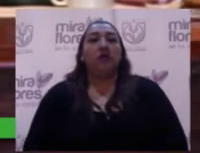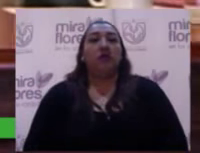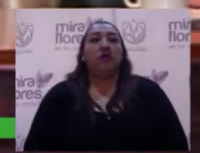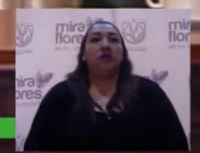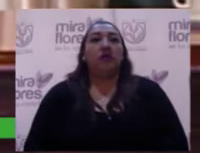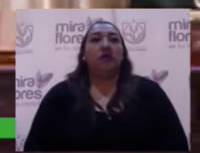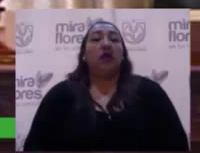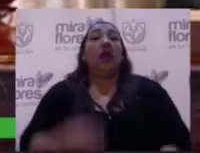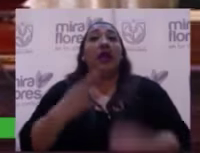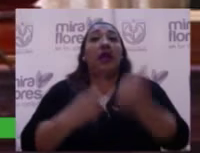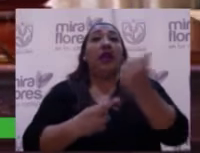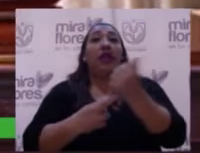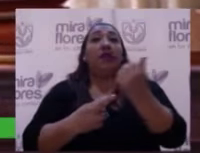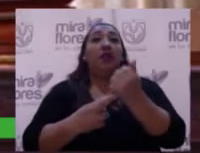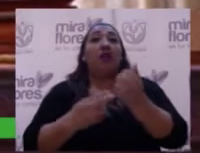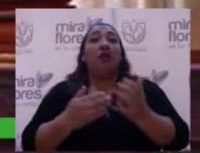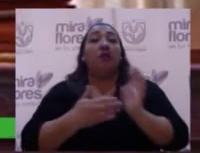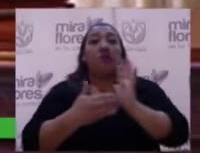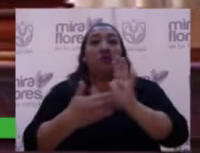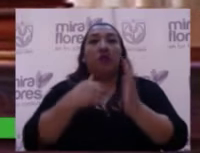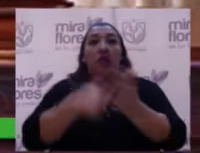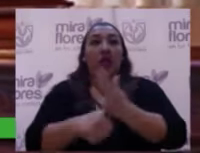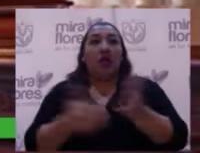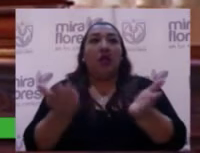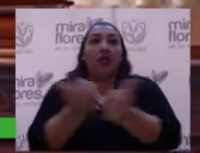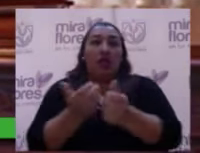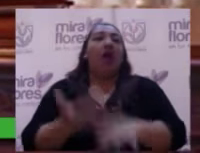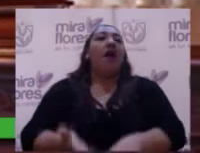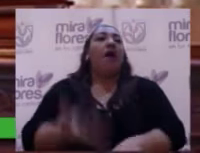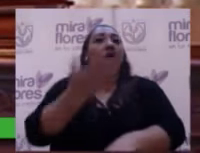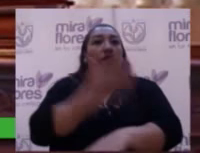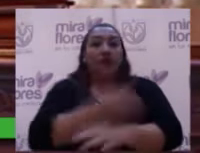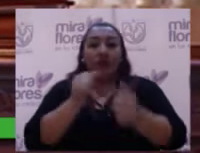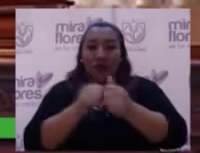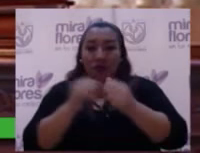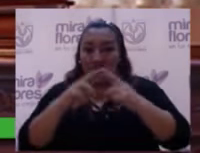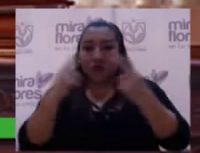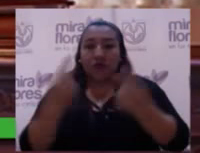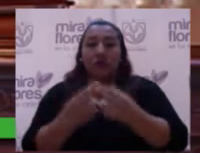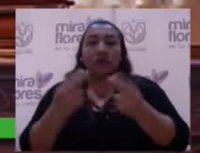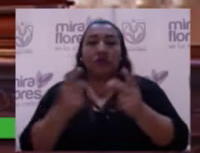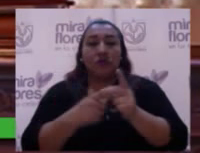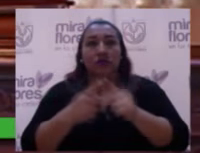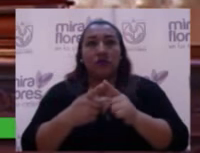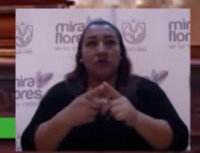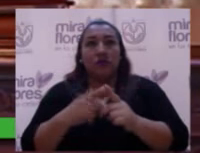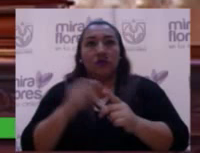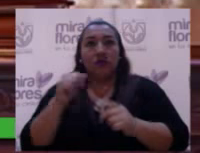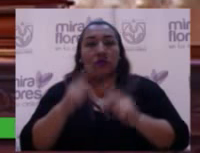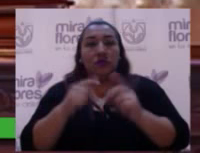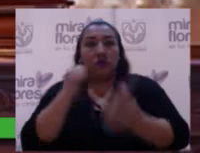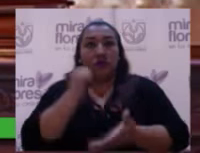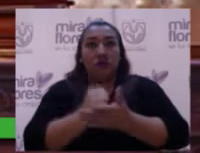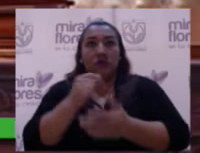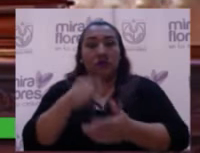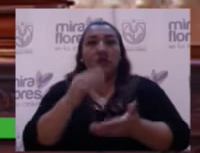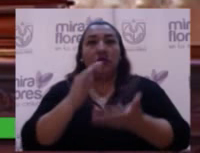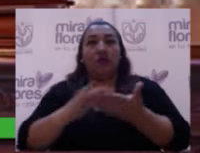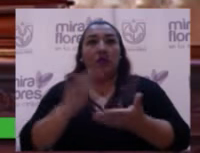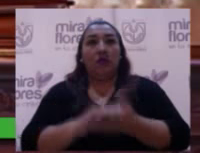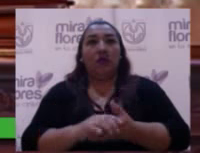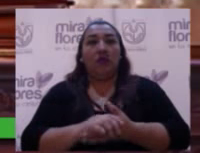La regidora presentaba una carta en ese sentido con anticipación a esta sesión. Entonces, si se aprueba esta